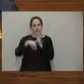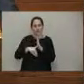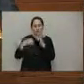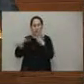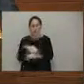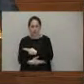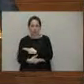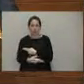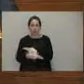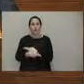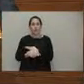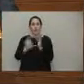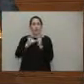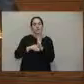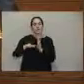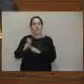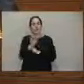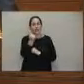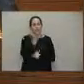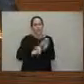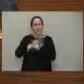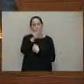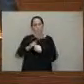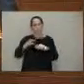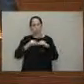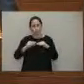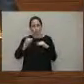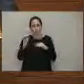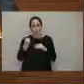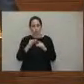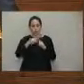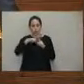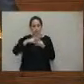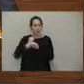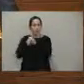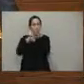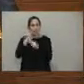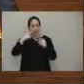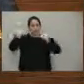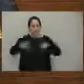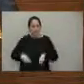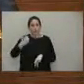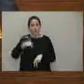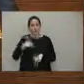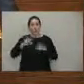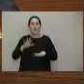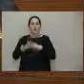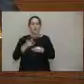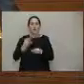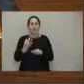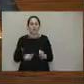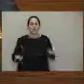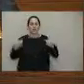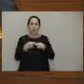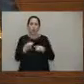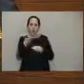provocan un perjuicio económico a muchos usuarios con grado de dependencia reconocido que se ven obligados a hacer frente a un copago